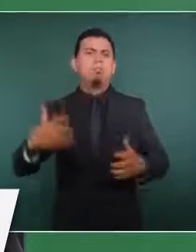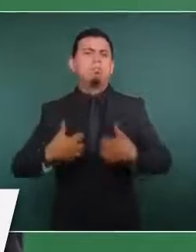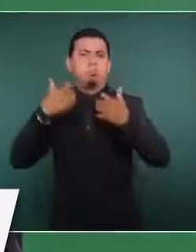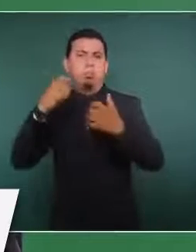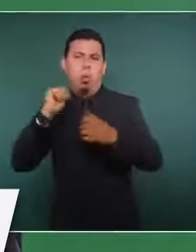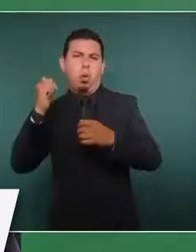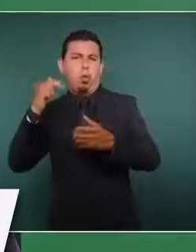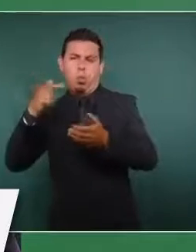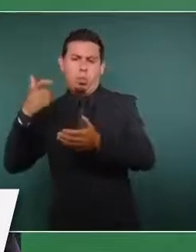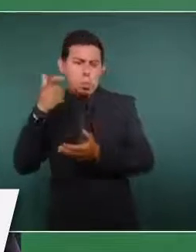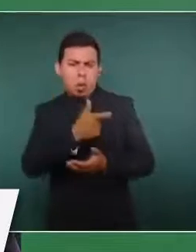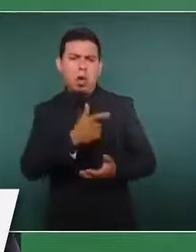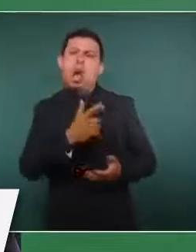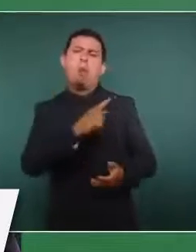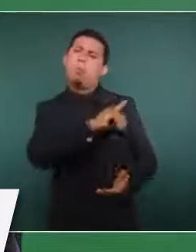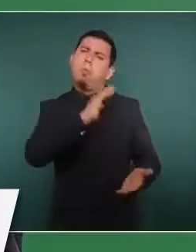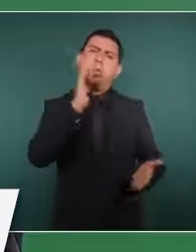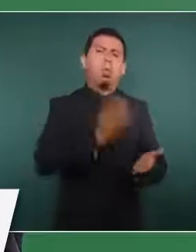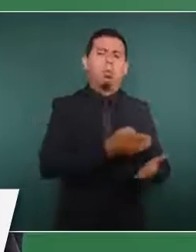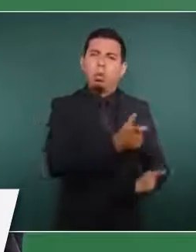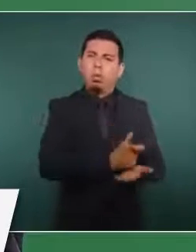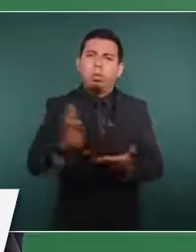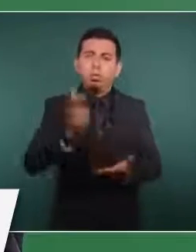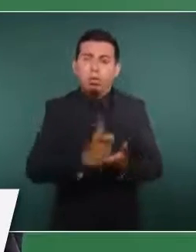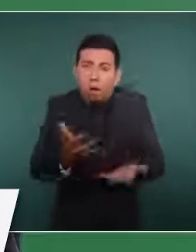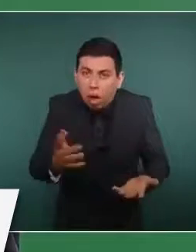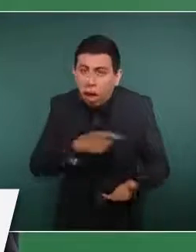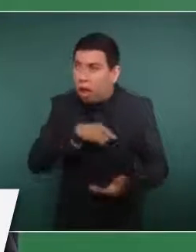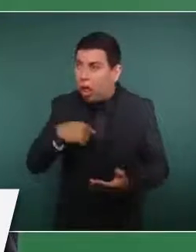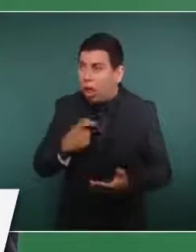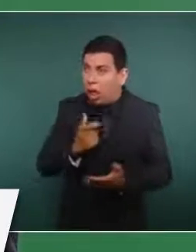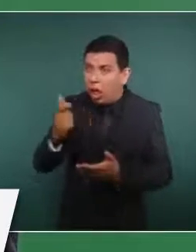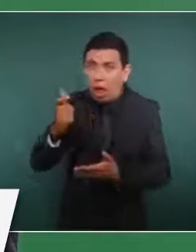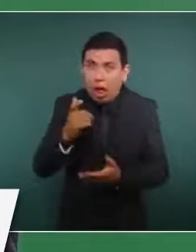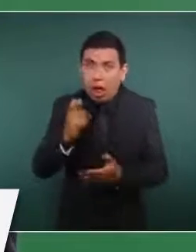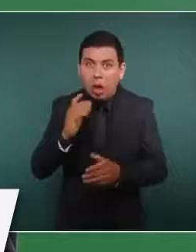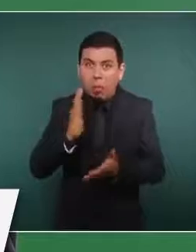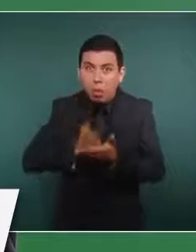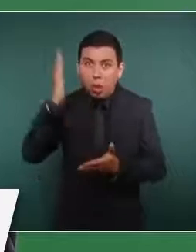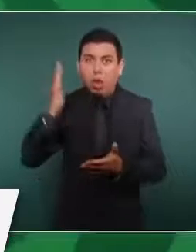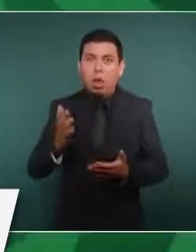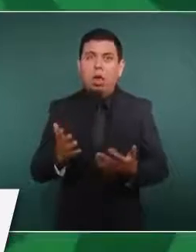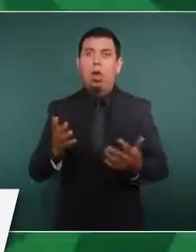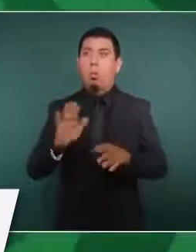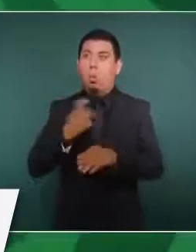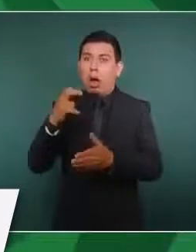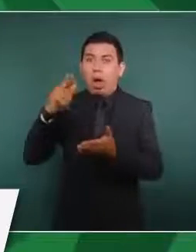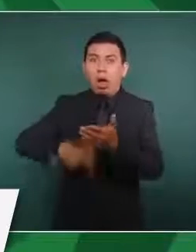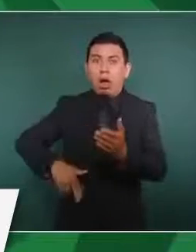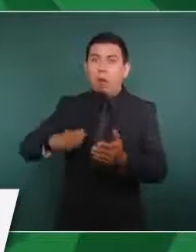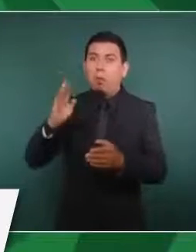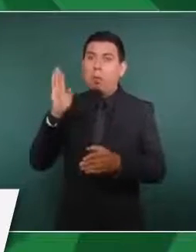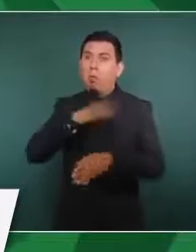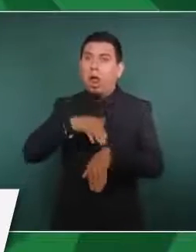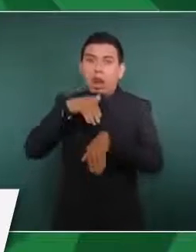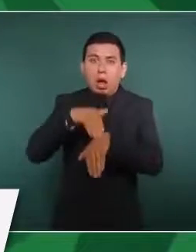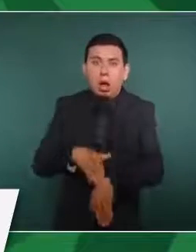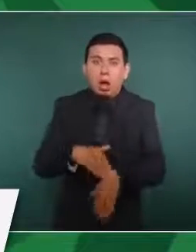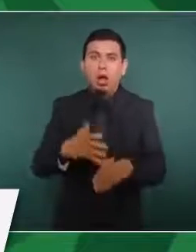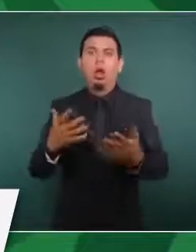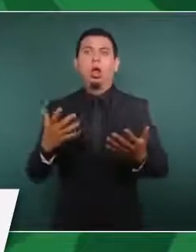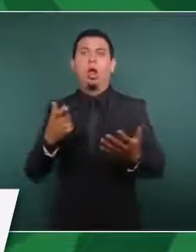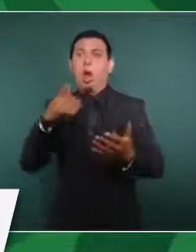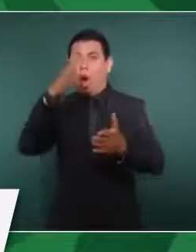Desde que nosotros llegamos, por lo irregular de este contrato, por lo leonino de